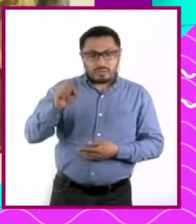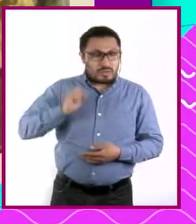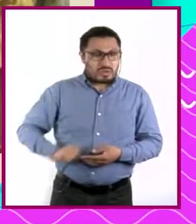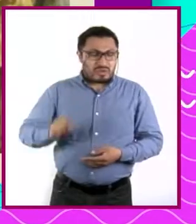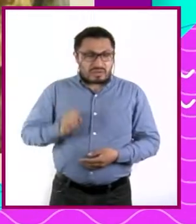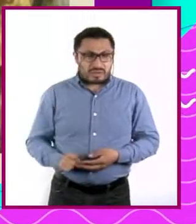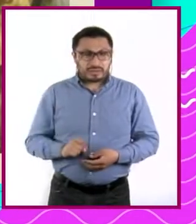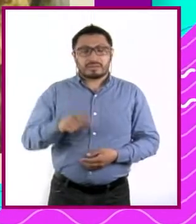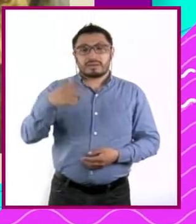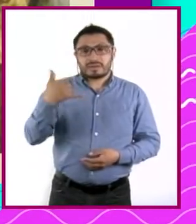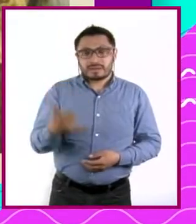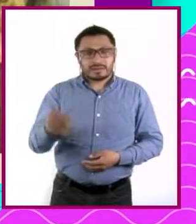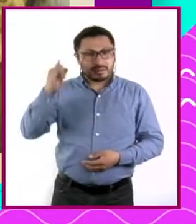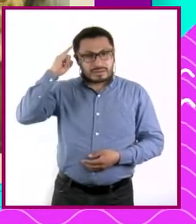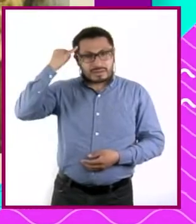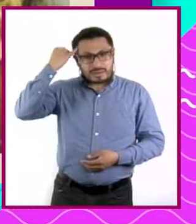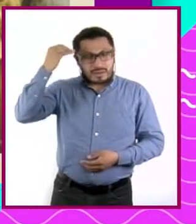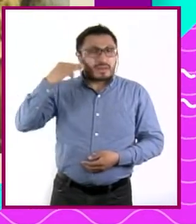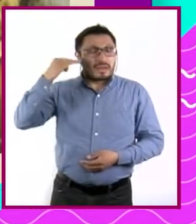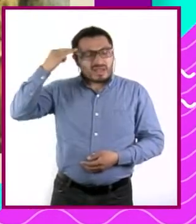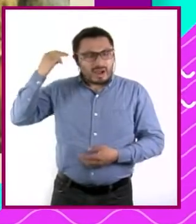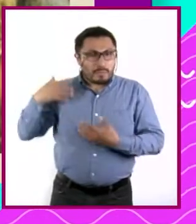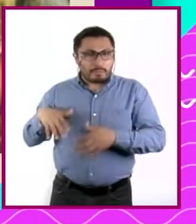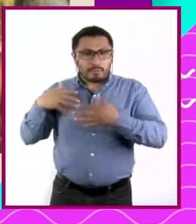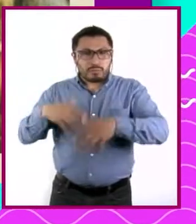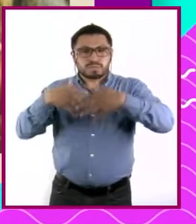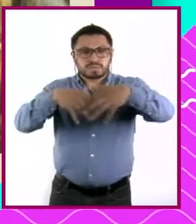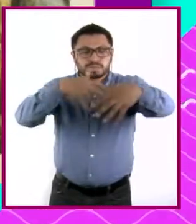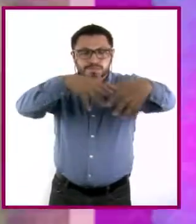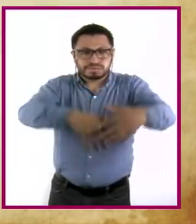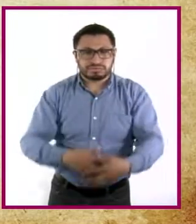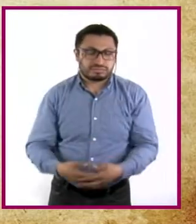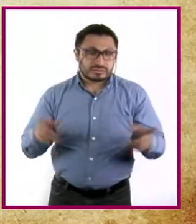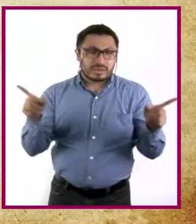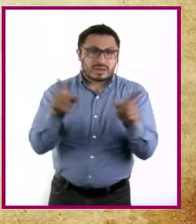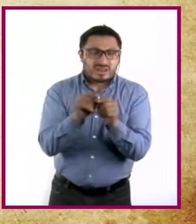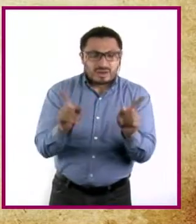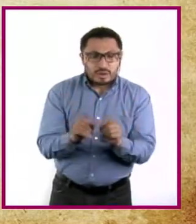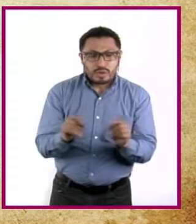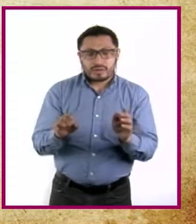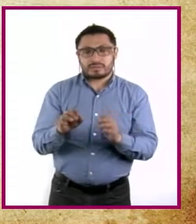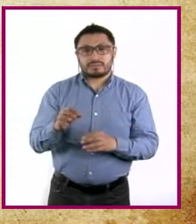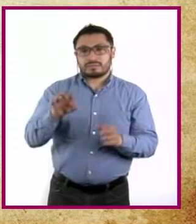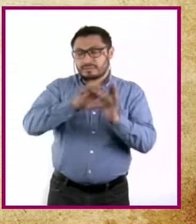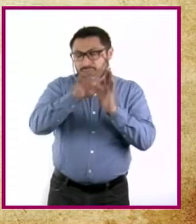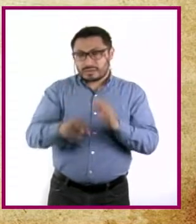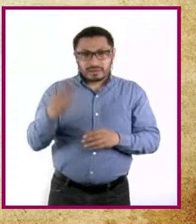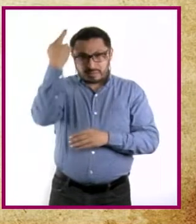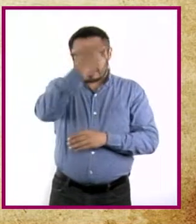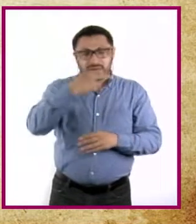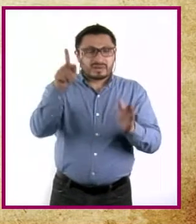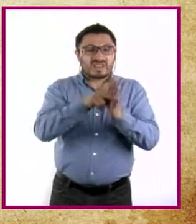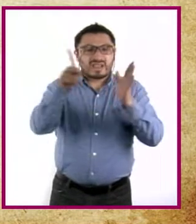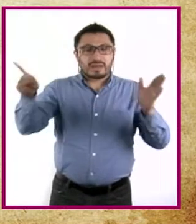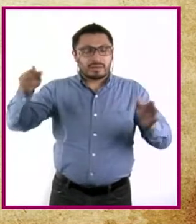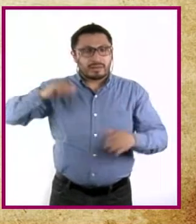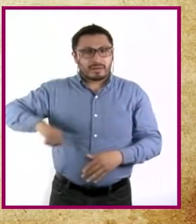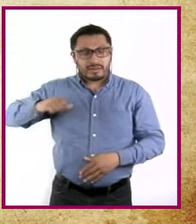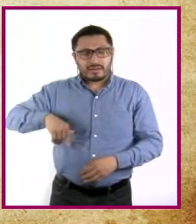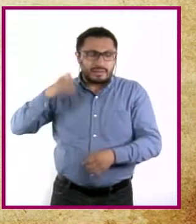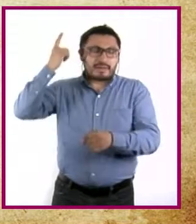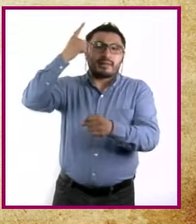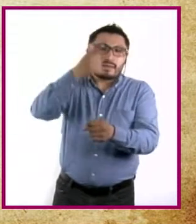muchos indígenas combatieron al lado de las fuerzas militares mexicanas para defender la soberanía del territorio nacional